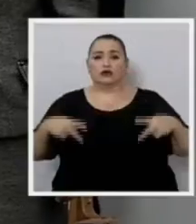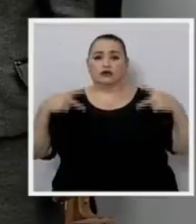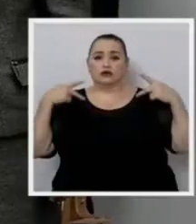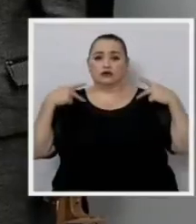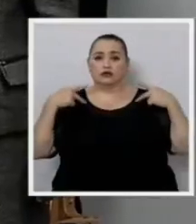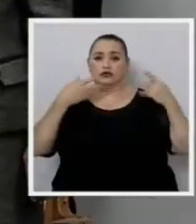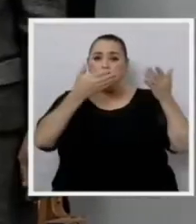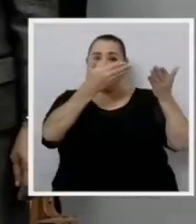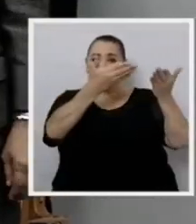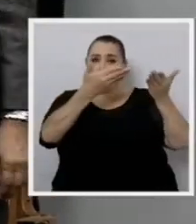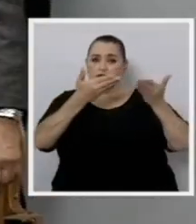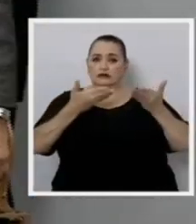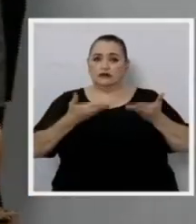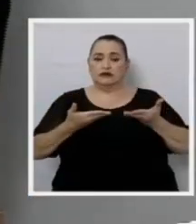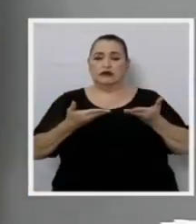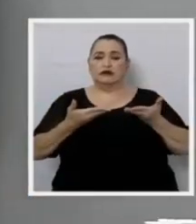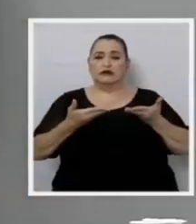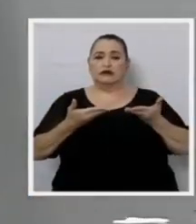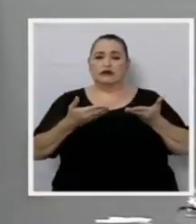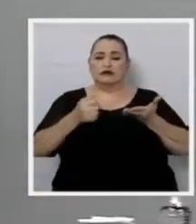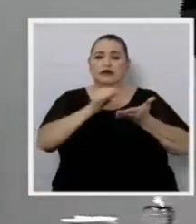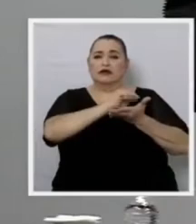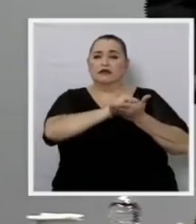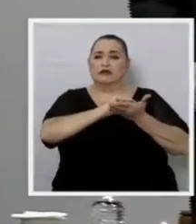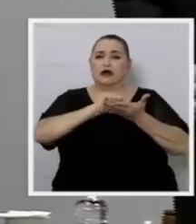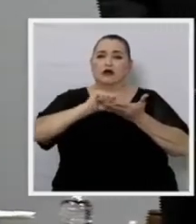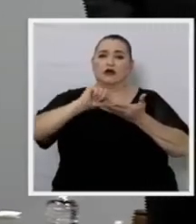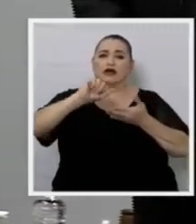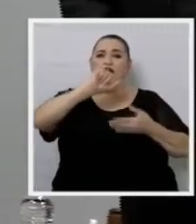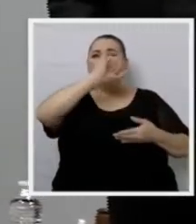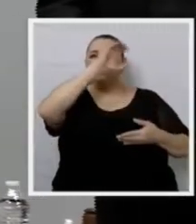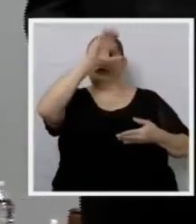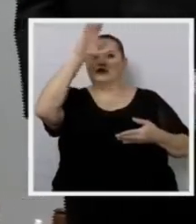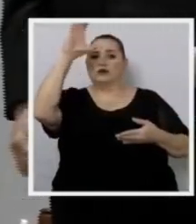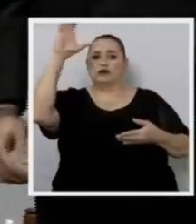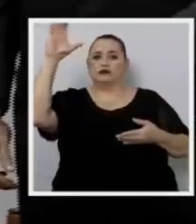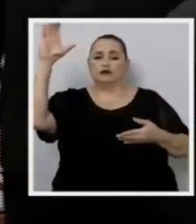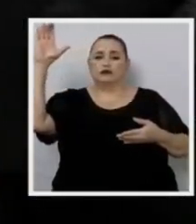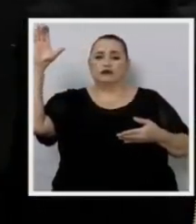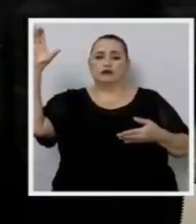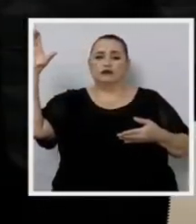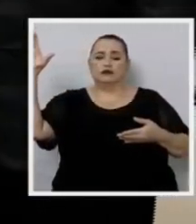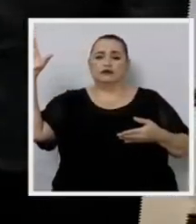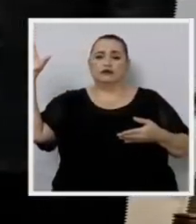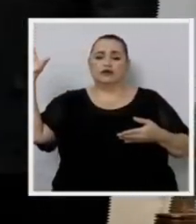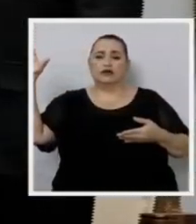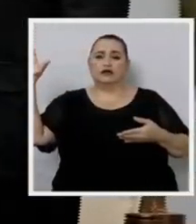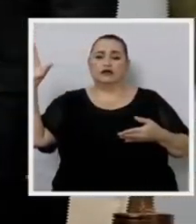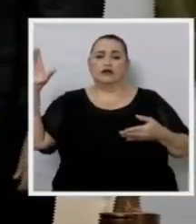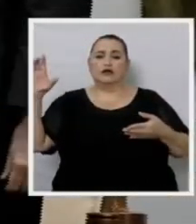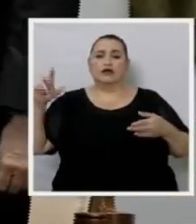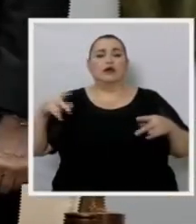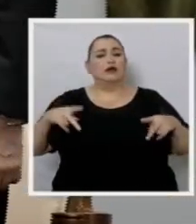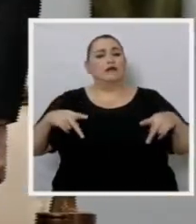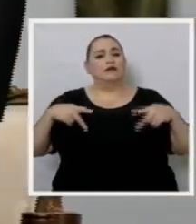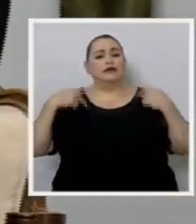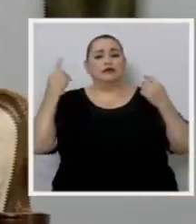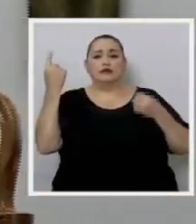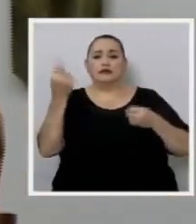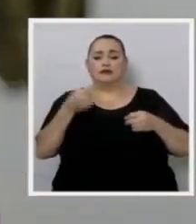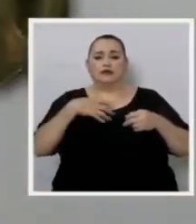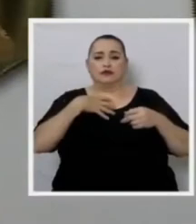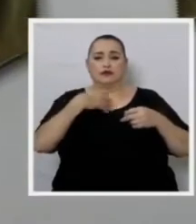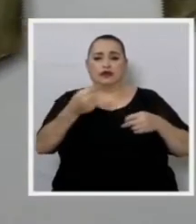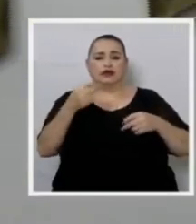la carta de renuncia publicada por la institución junto a un comunicado de prensa dirigida a eugenia maría